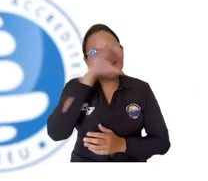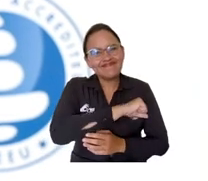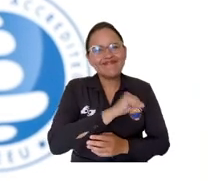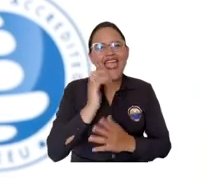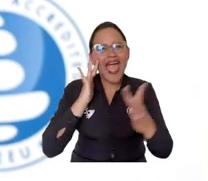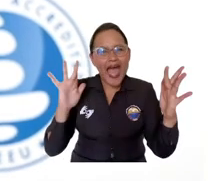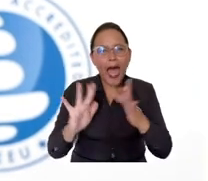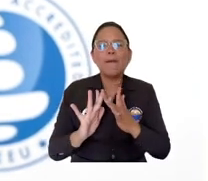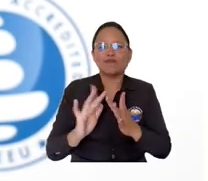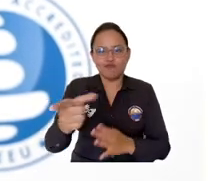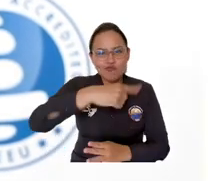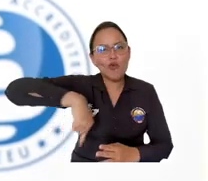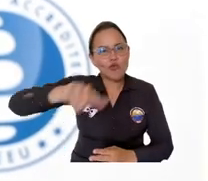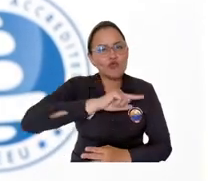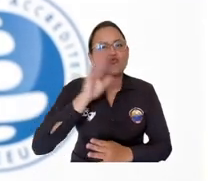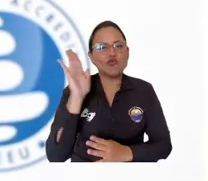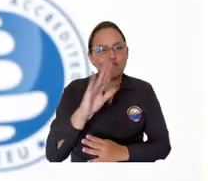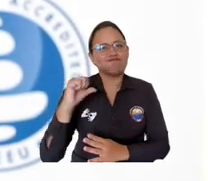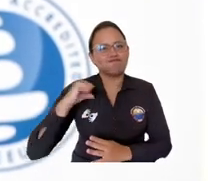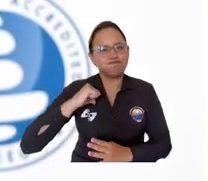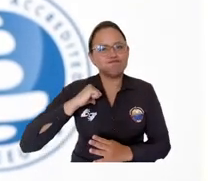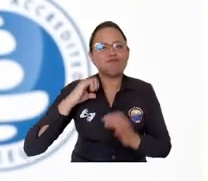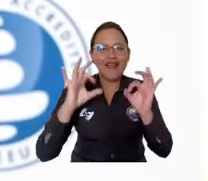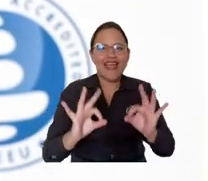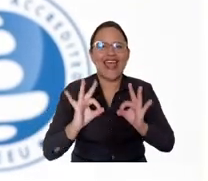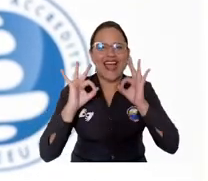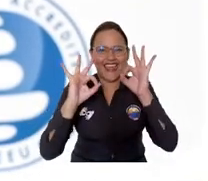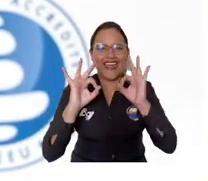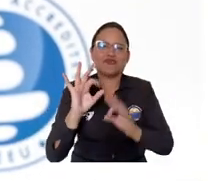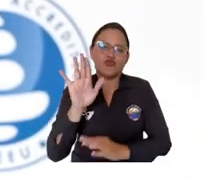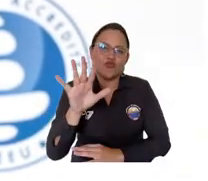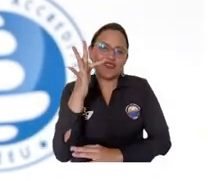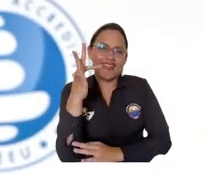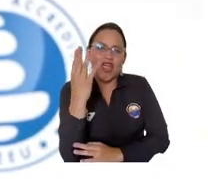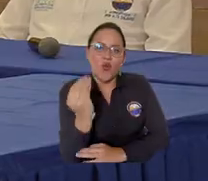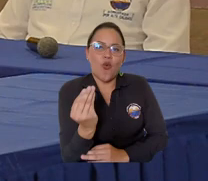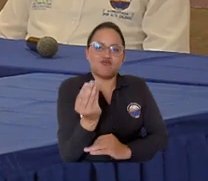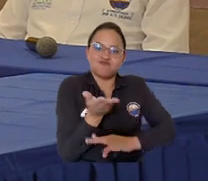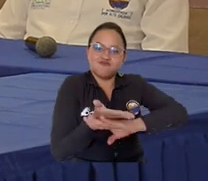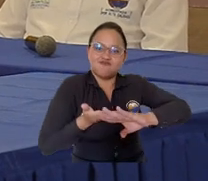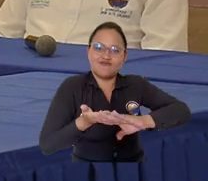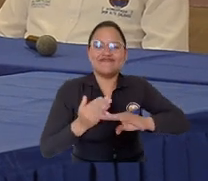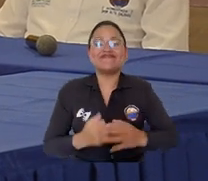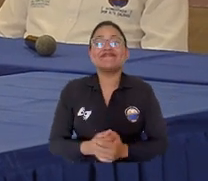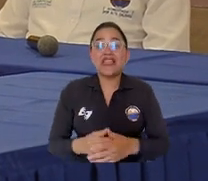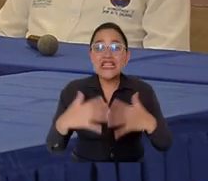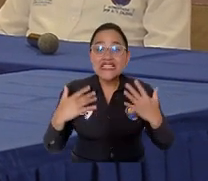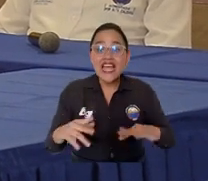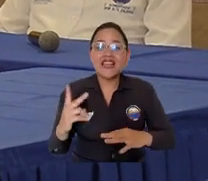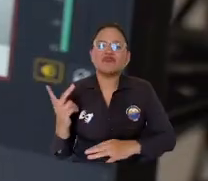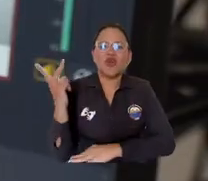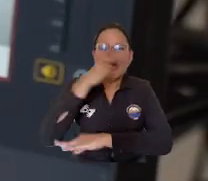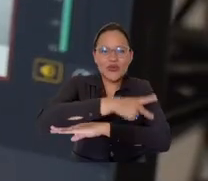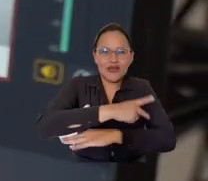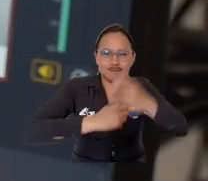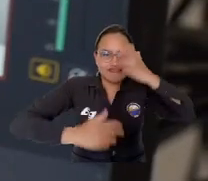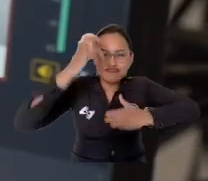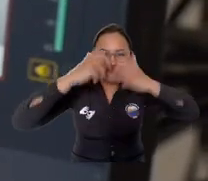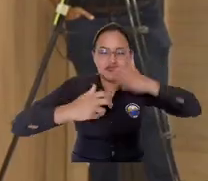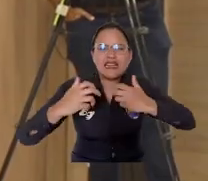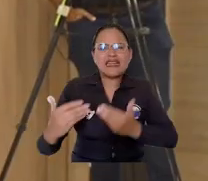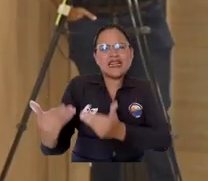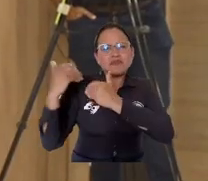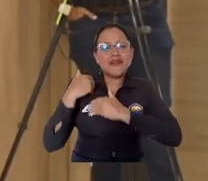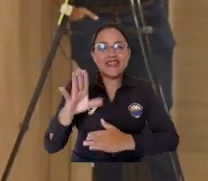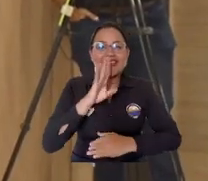ratifica que estamos trabajando bajo los estándares de calidad que la certificación TEDQUAL nos exige. La apertura a 2 días de jornada evaluativa estuvo a